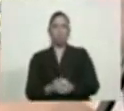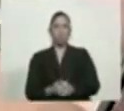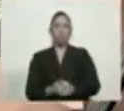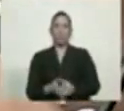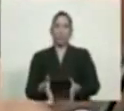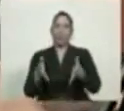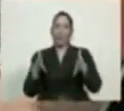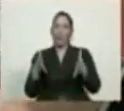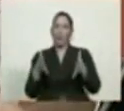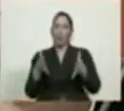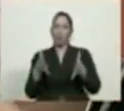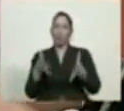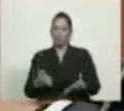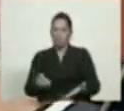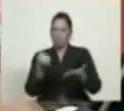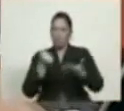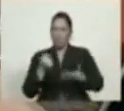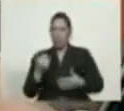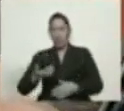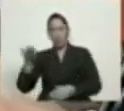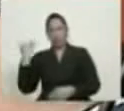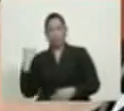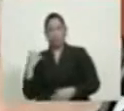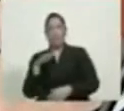era, hasta la semana pasada,